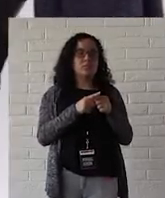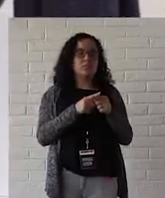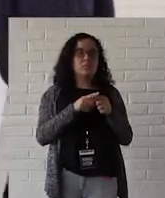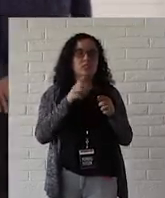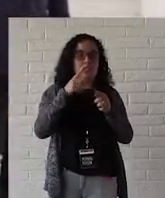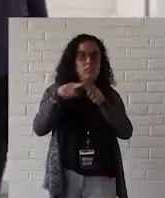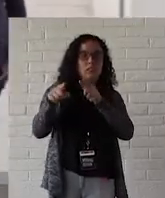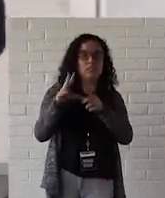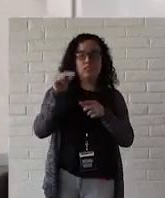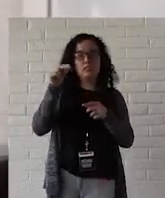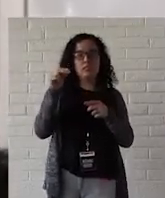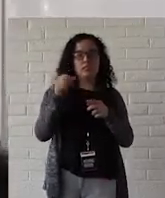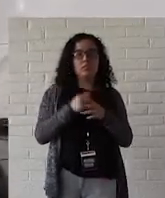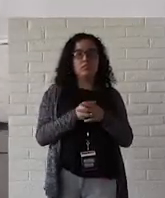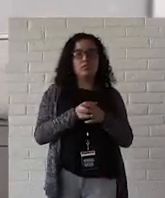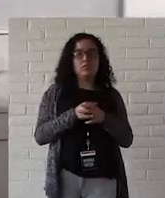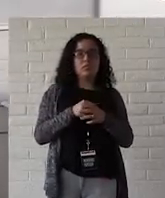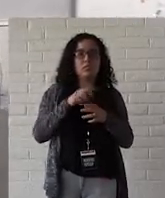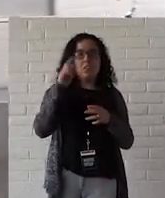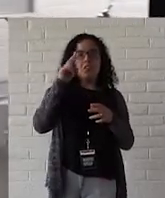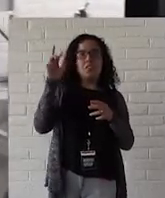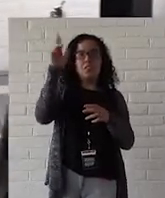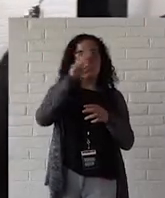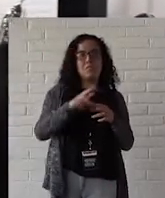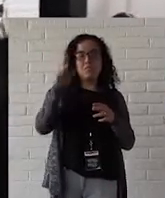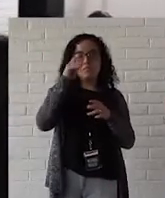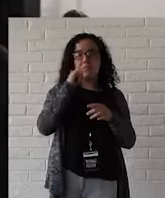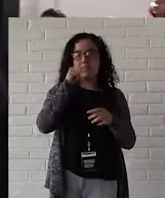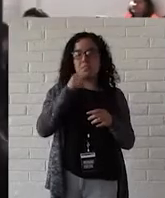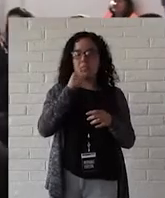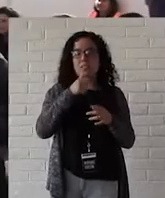¿verdad? No te noticé de dormir, los dormí a todos porque bien.